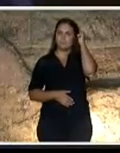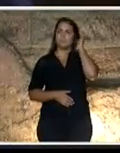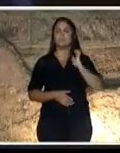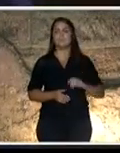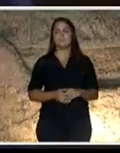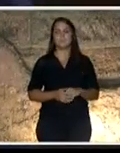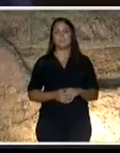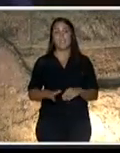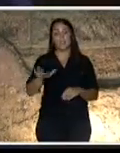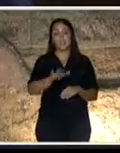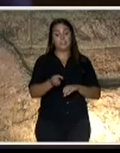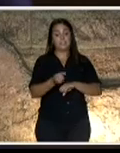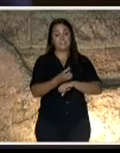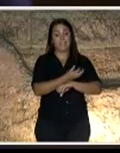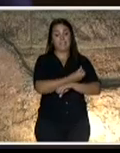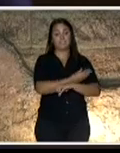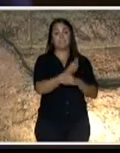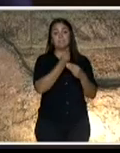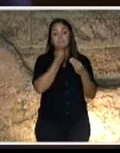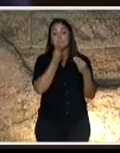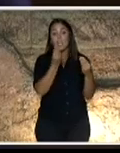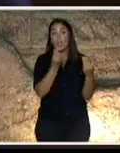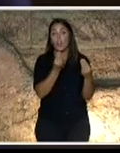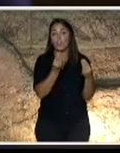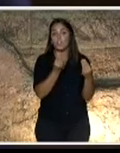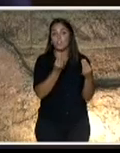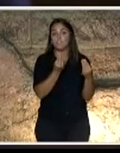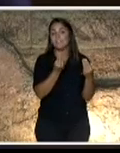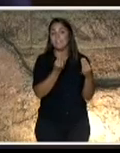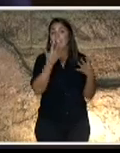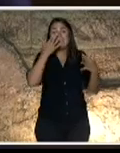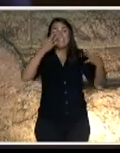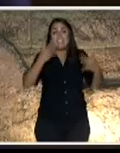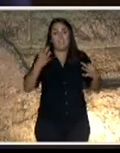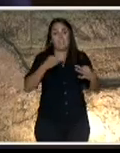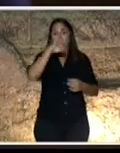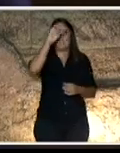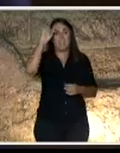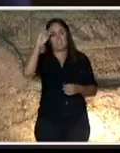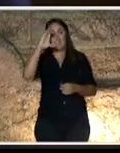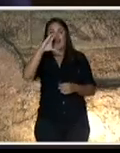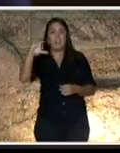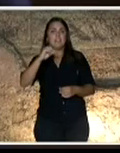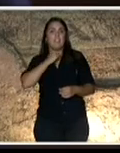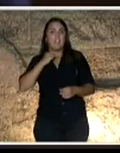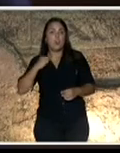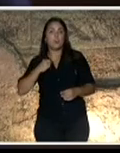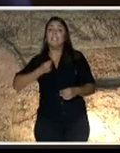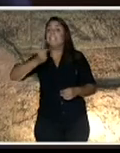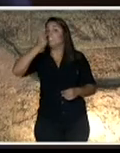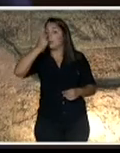La mejora de la vía férrea que debe comunicar Madrid con Cáceres, Badajoz y